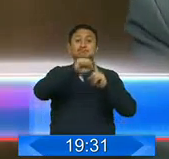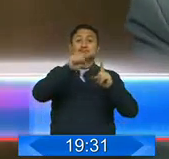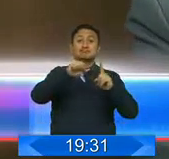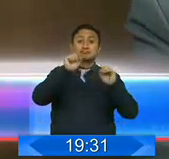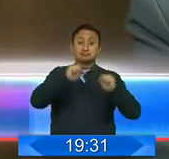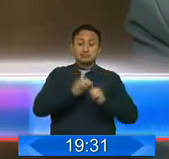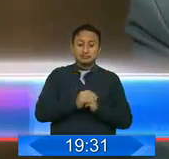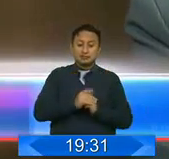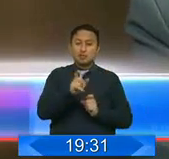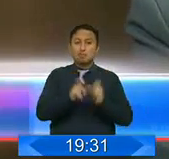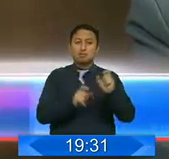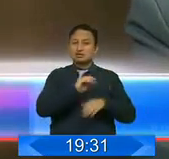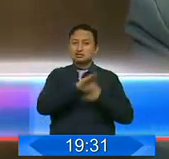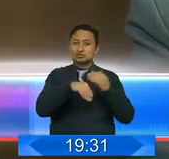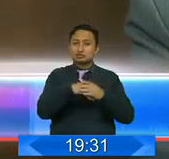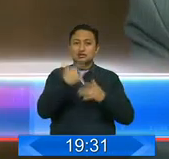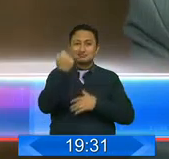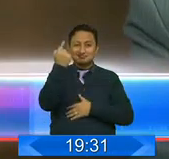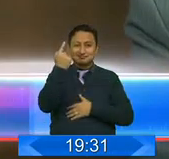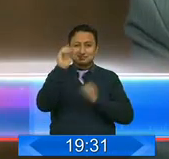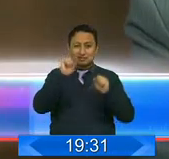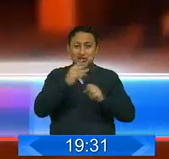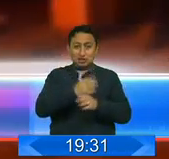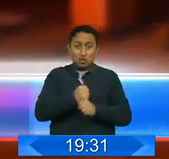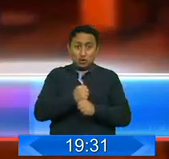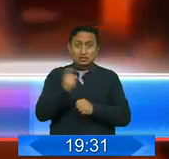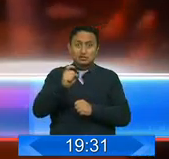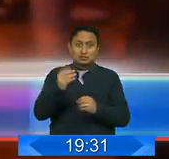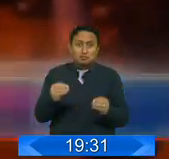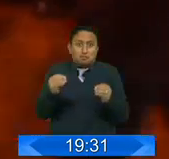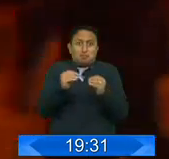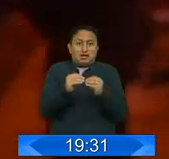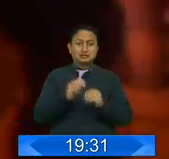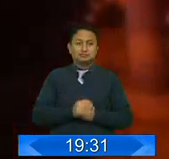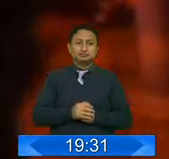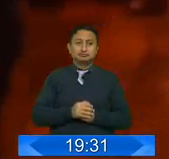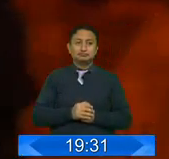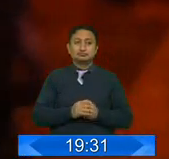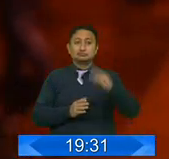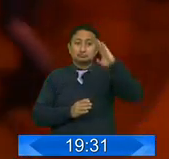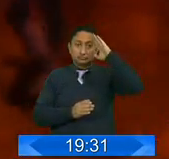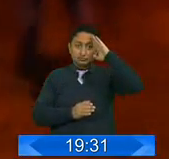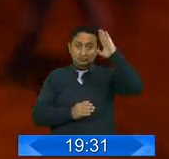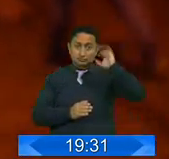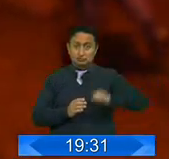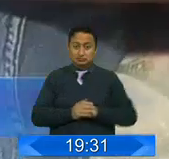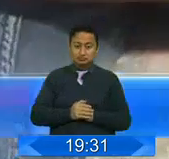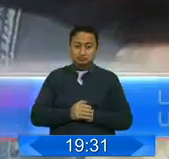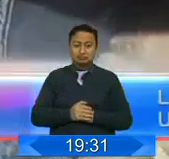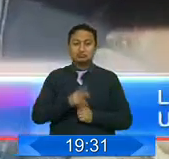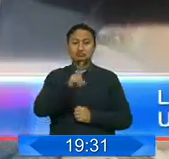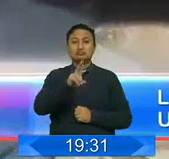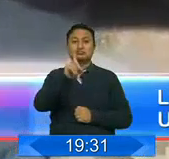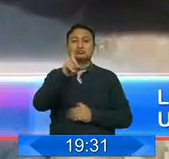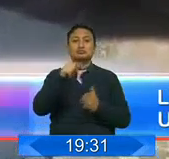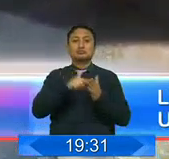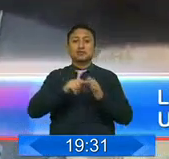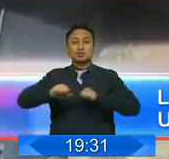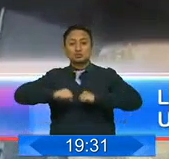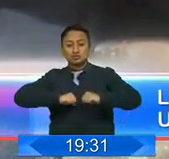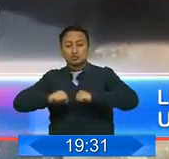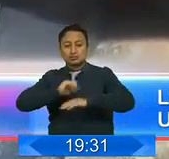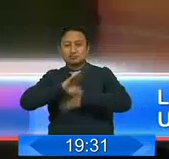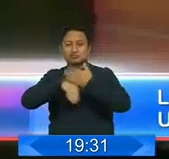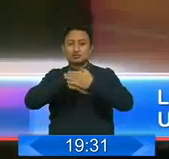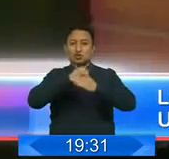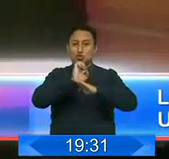se involucre más en la gestión de seguridad. En otros números, la Policía Nacional informó que realizó un total de 21.000 operativos en el país